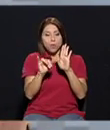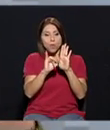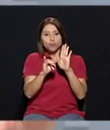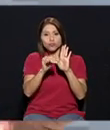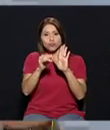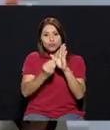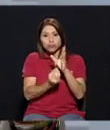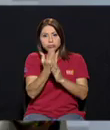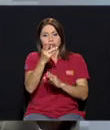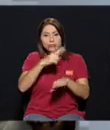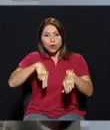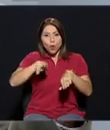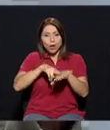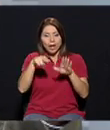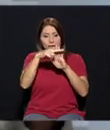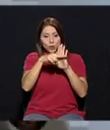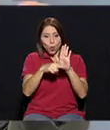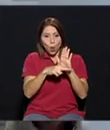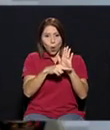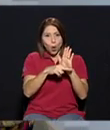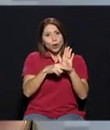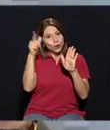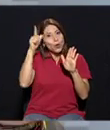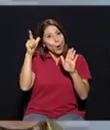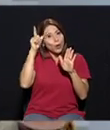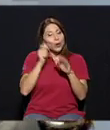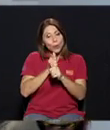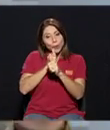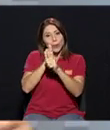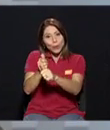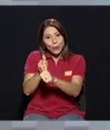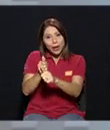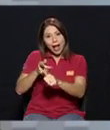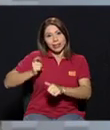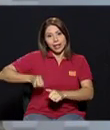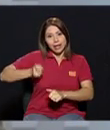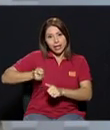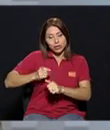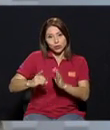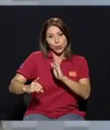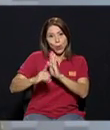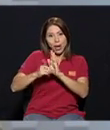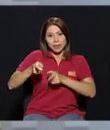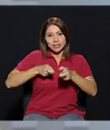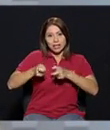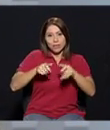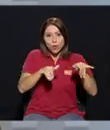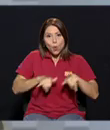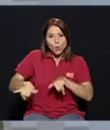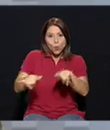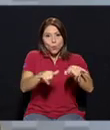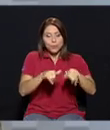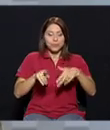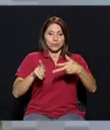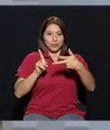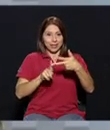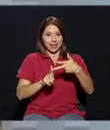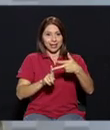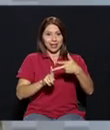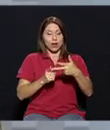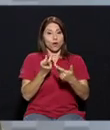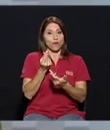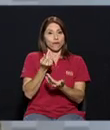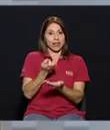orgánico, por supuesto ateniéndonos al derecho administrativo común, pero tenemos esa potestad. Y el tercero es